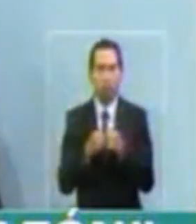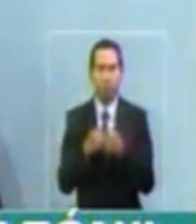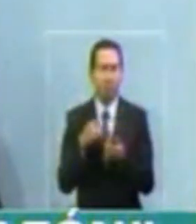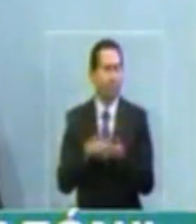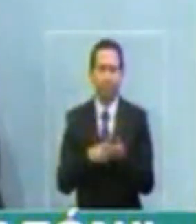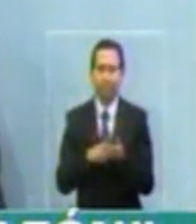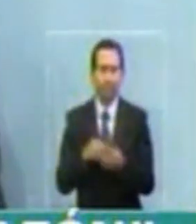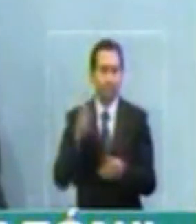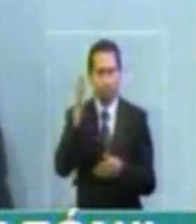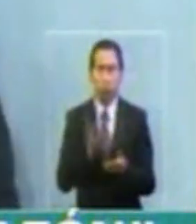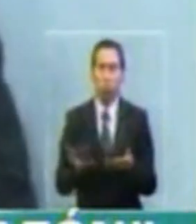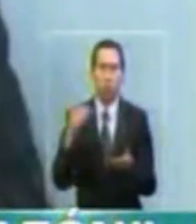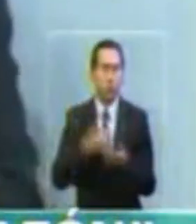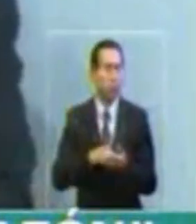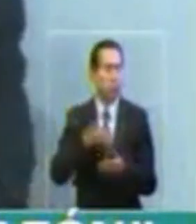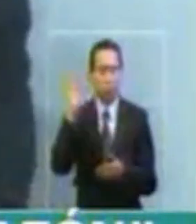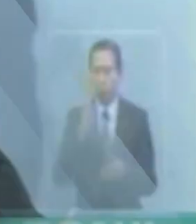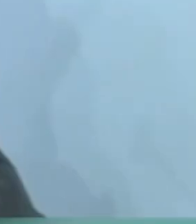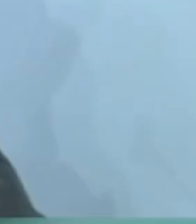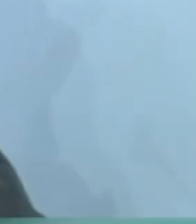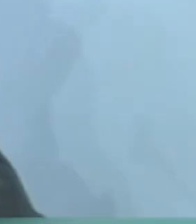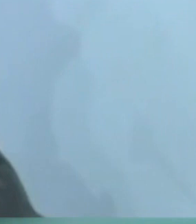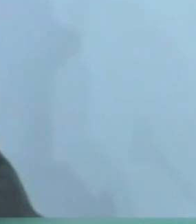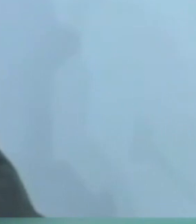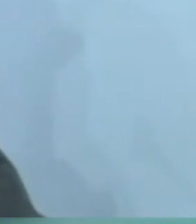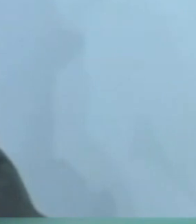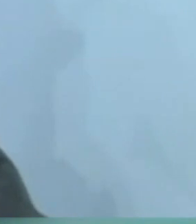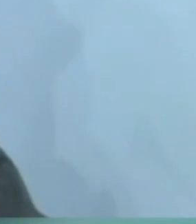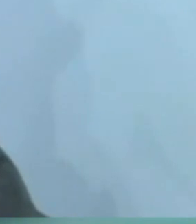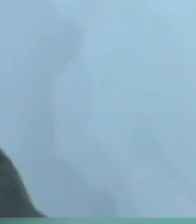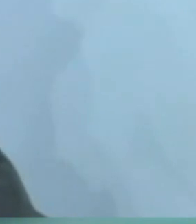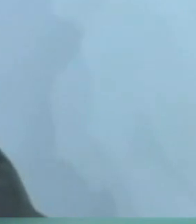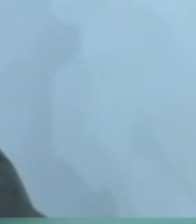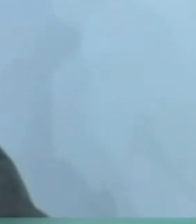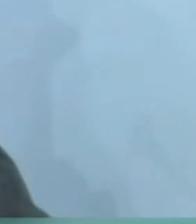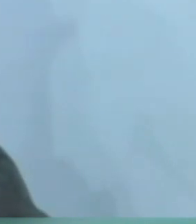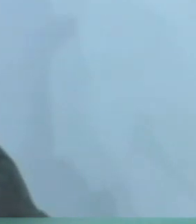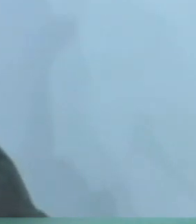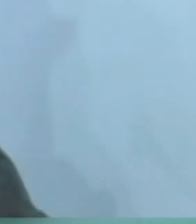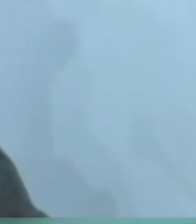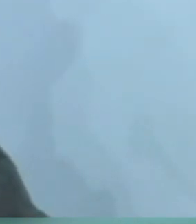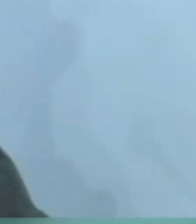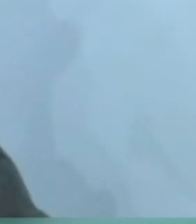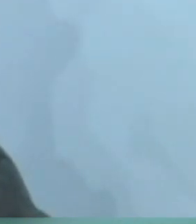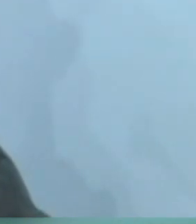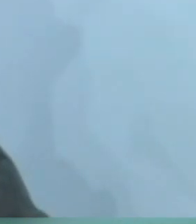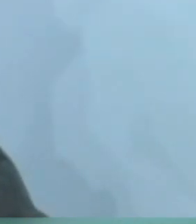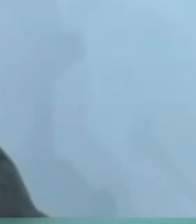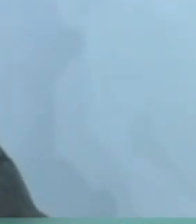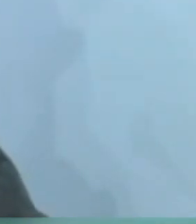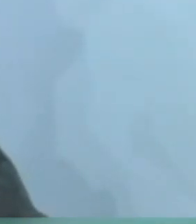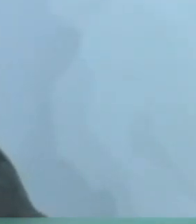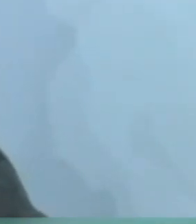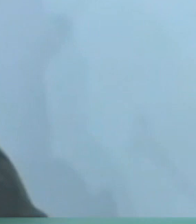puede suceder nunca más. A su turno, el líder de la COB indicó que el acuerdo se basa en las negociaciones que